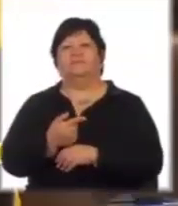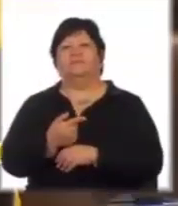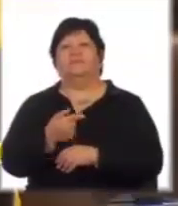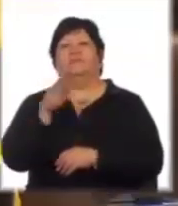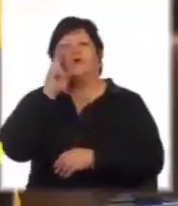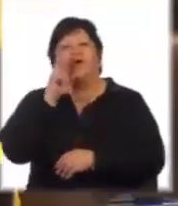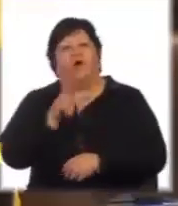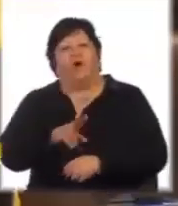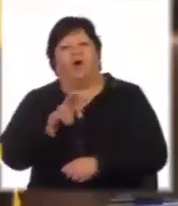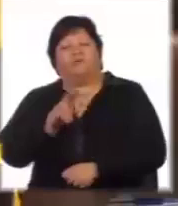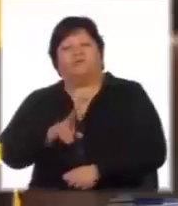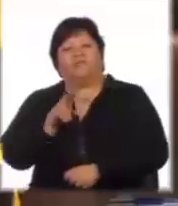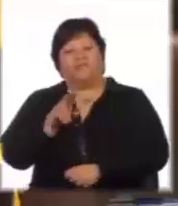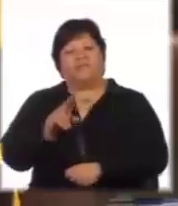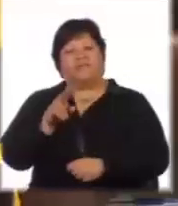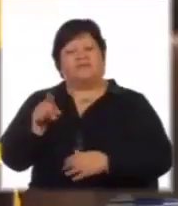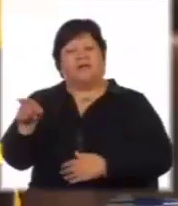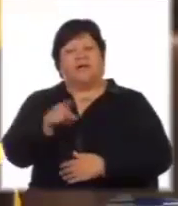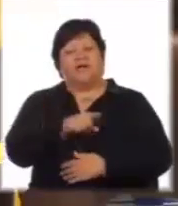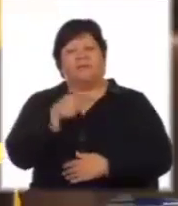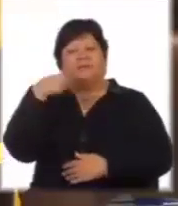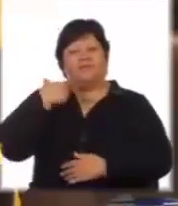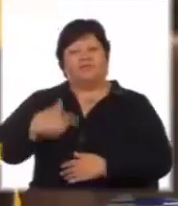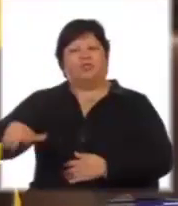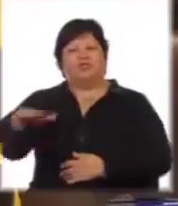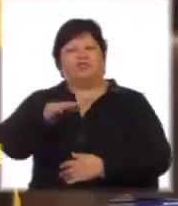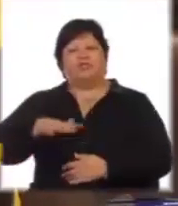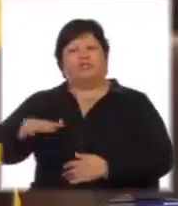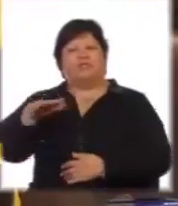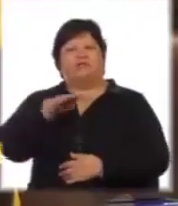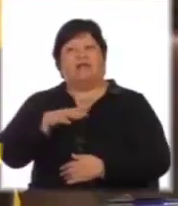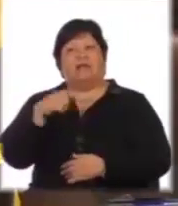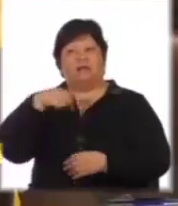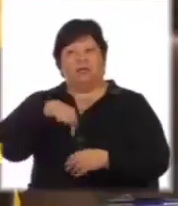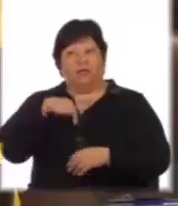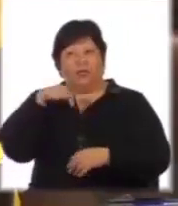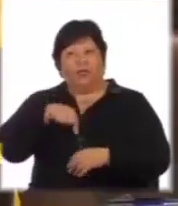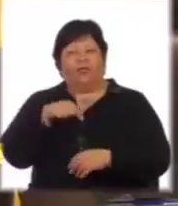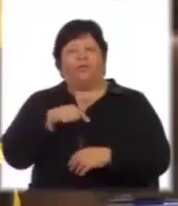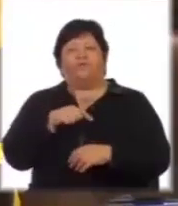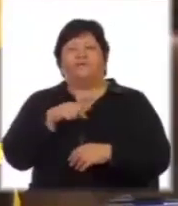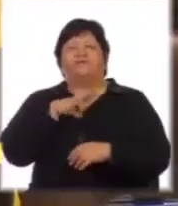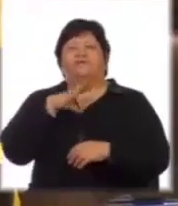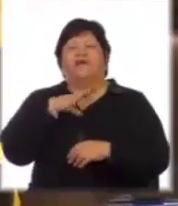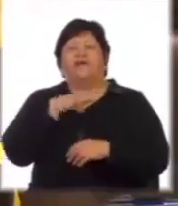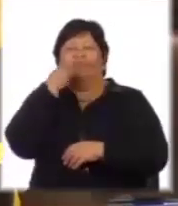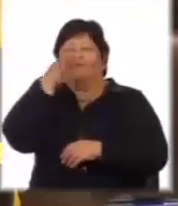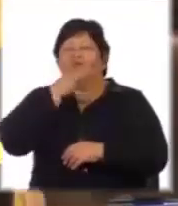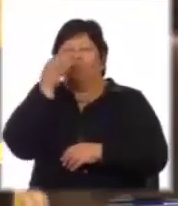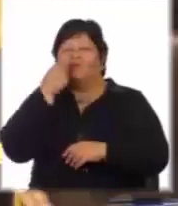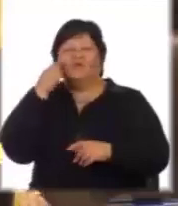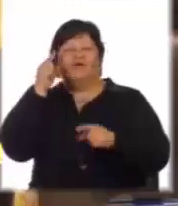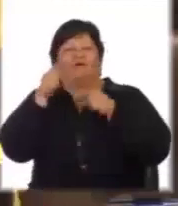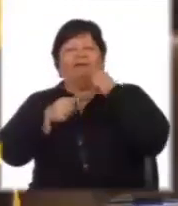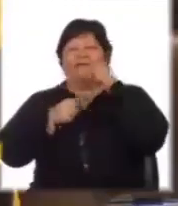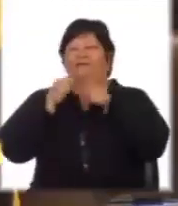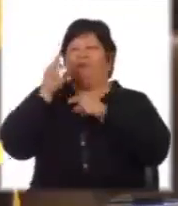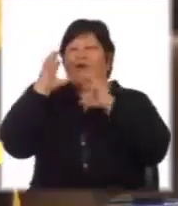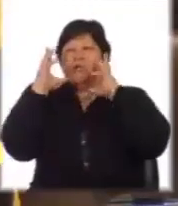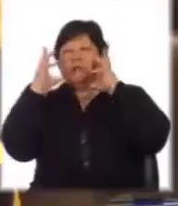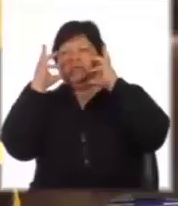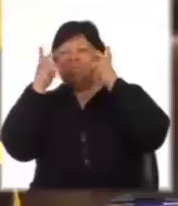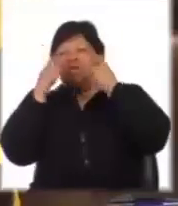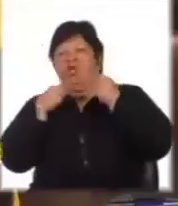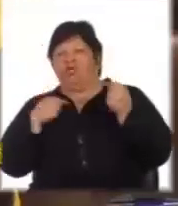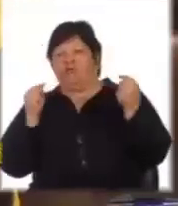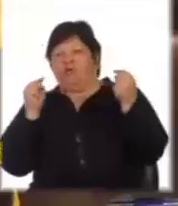observando la opinión pública encontramos que hoy existen discursos reaccionarios del mismo tenor que aquellos que se oponían a